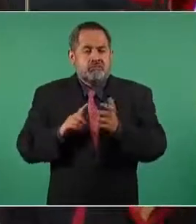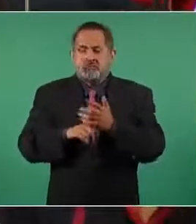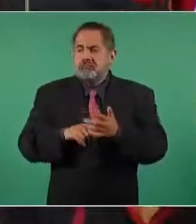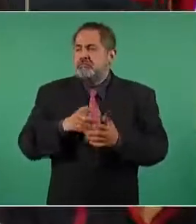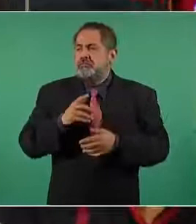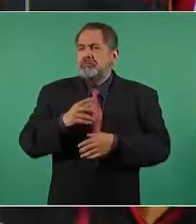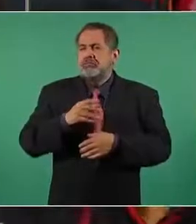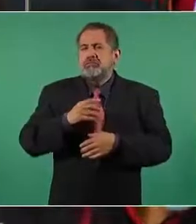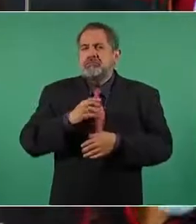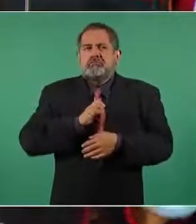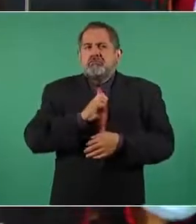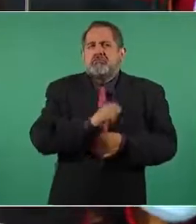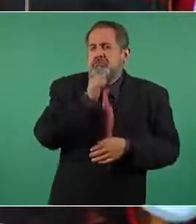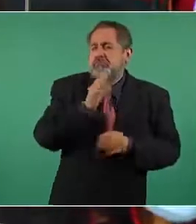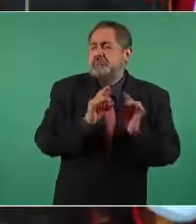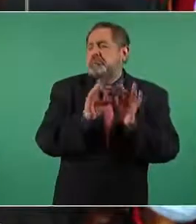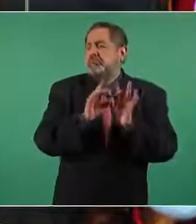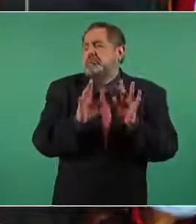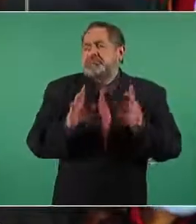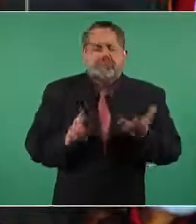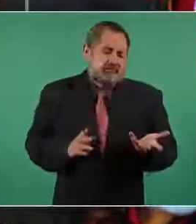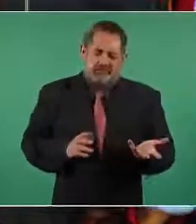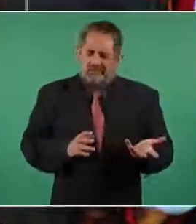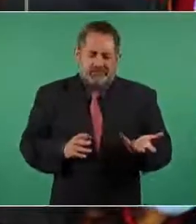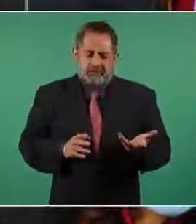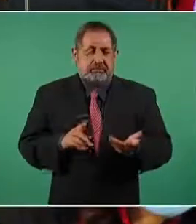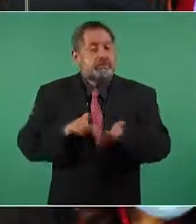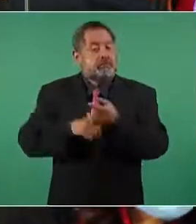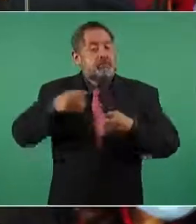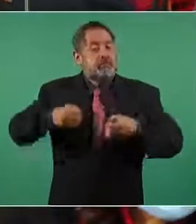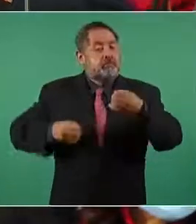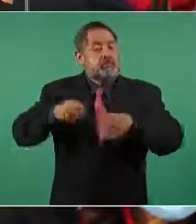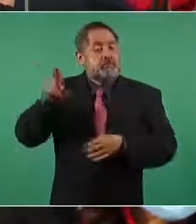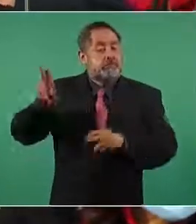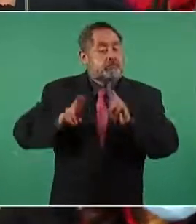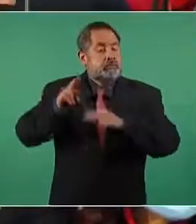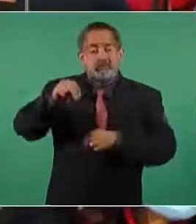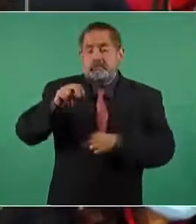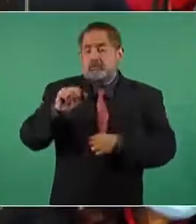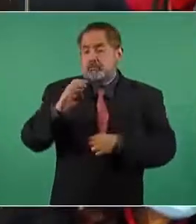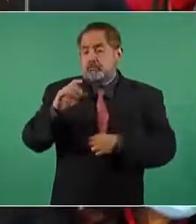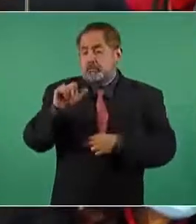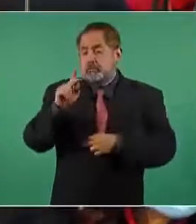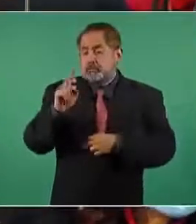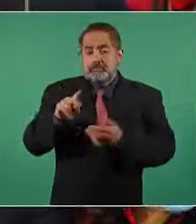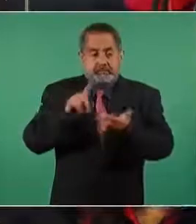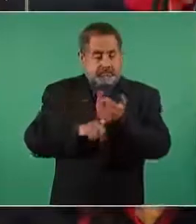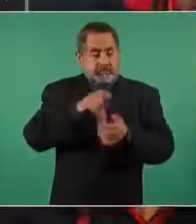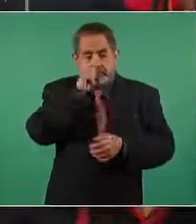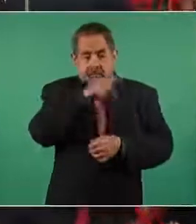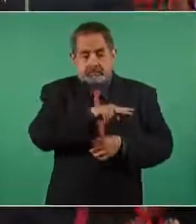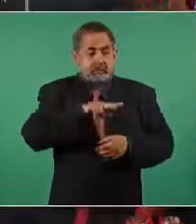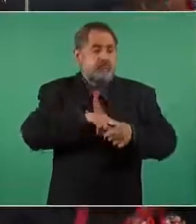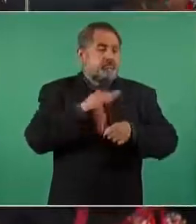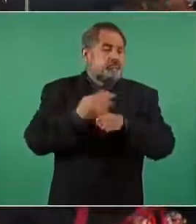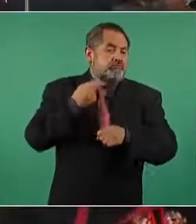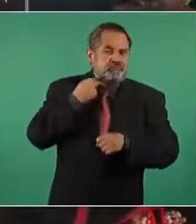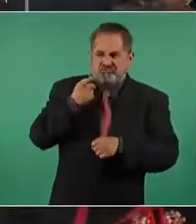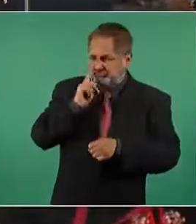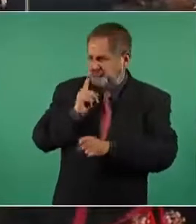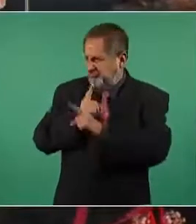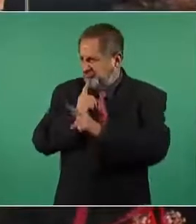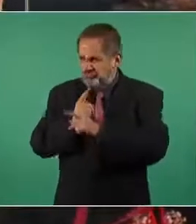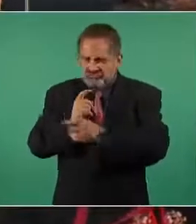dolo. Los jueces familiares de Naucalpan han sido intimidados también por dicho notario, y